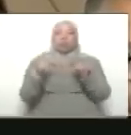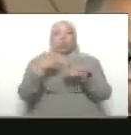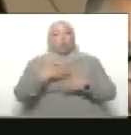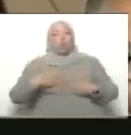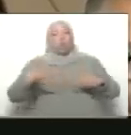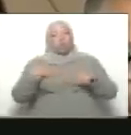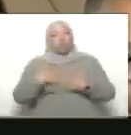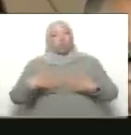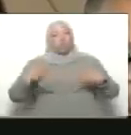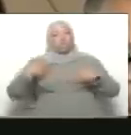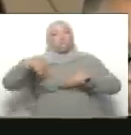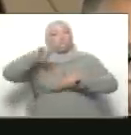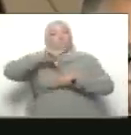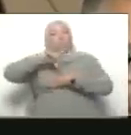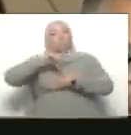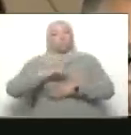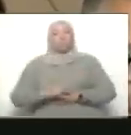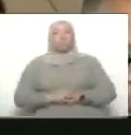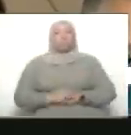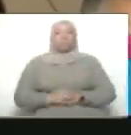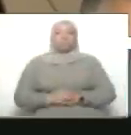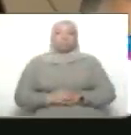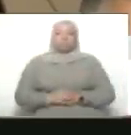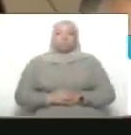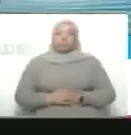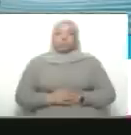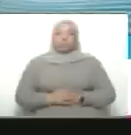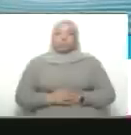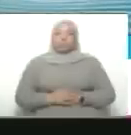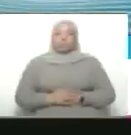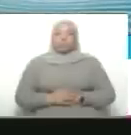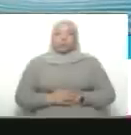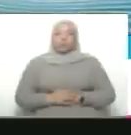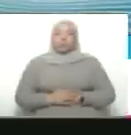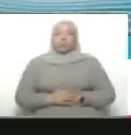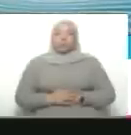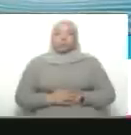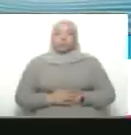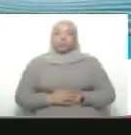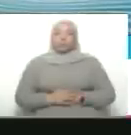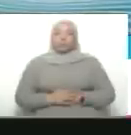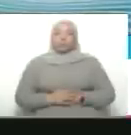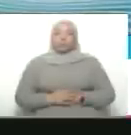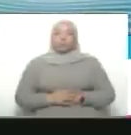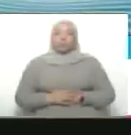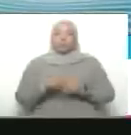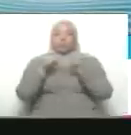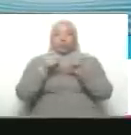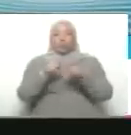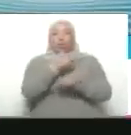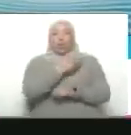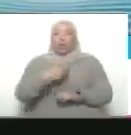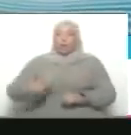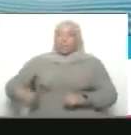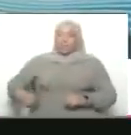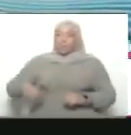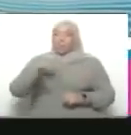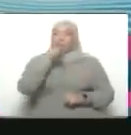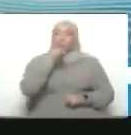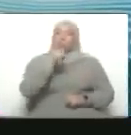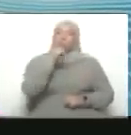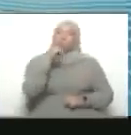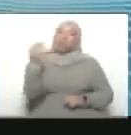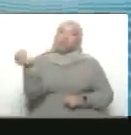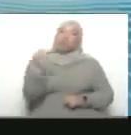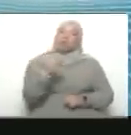bienestar para América Latina y el Caribe bueno Muchas gracias continuamos presidente con nuestras noticias y